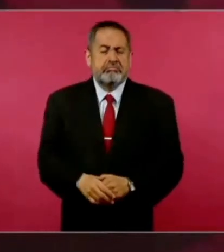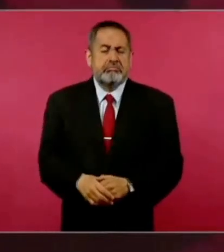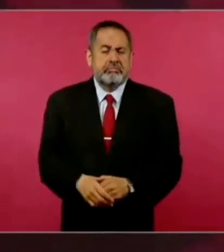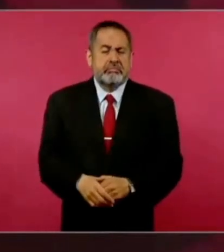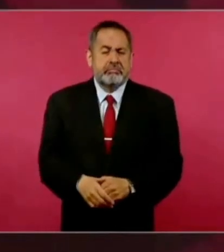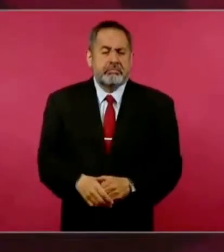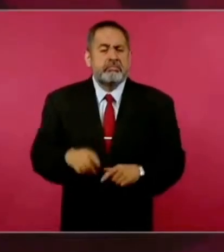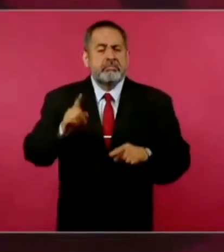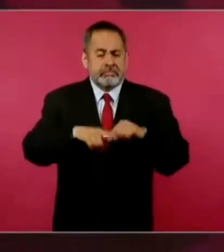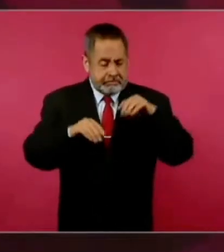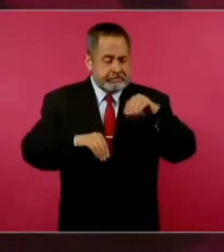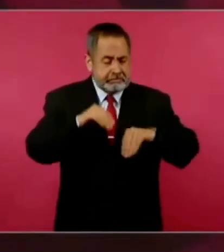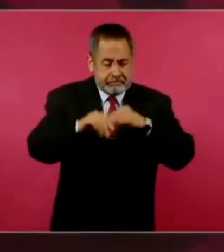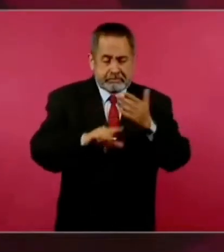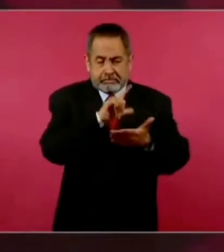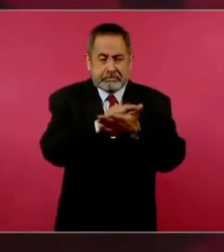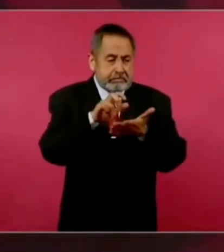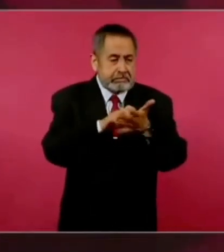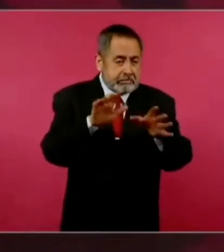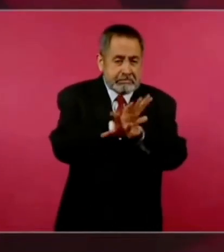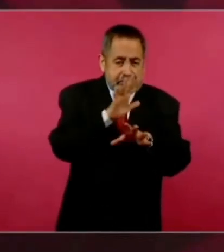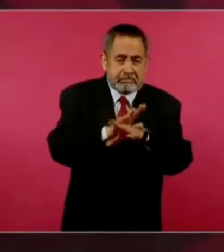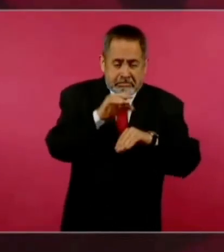¿quiénes hicieron esa reforma?